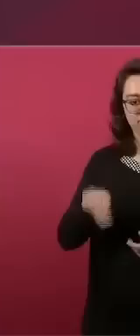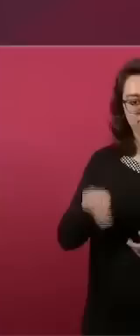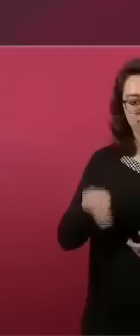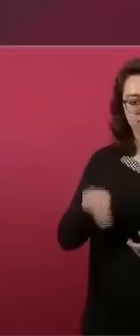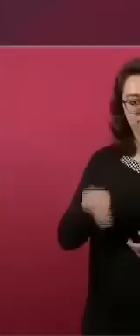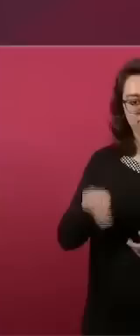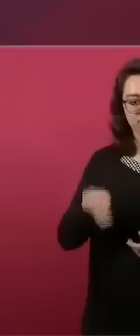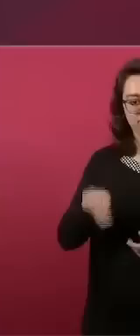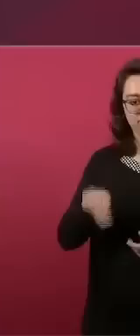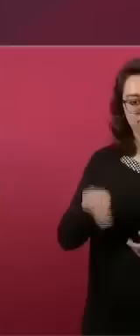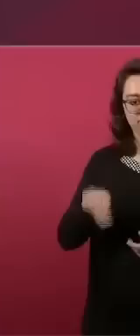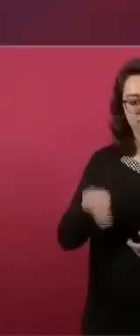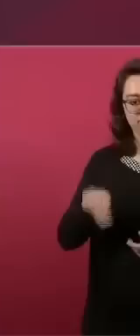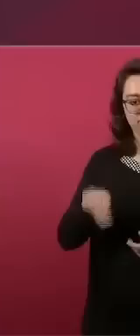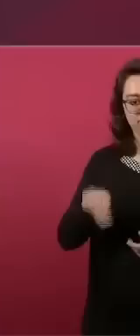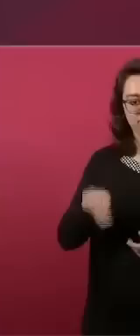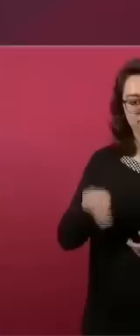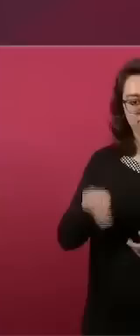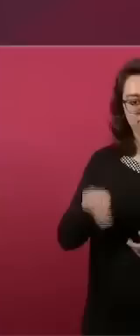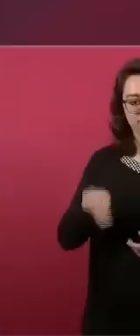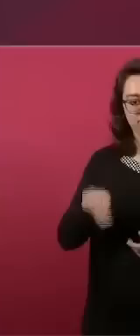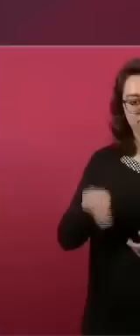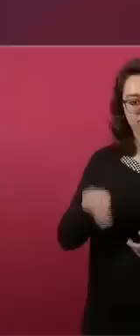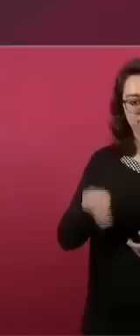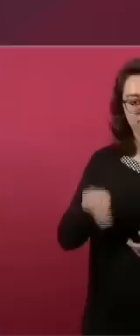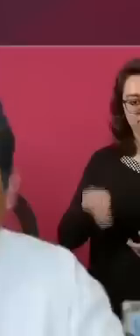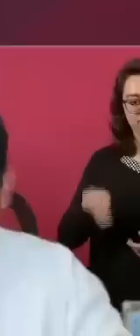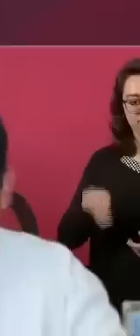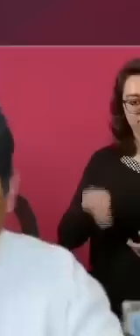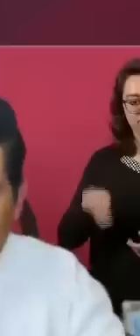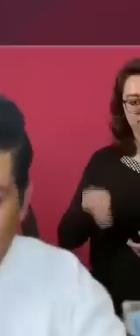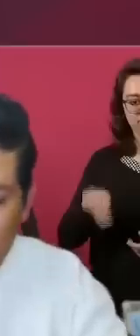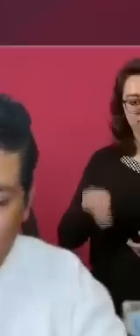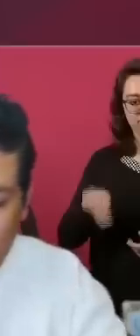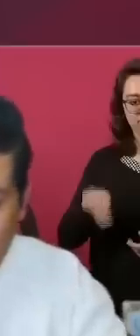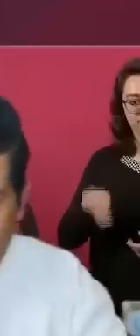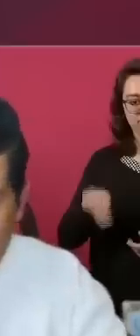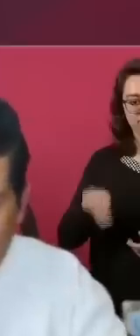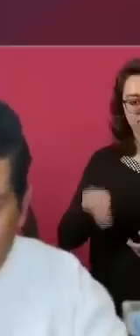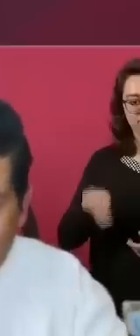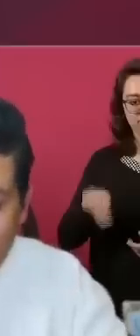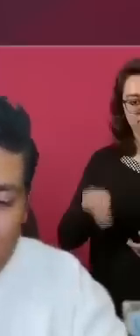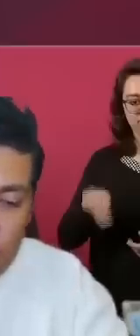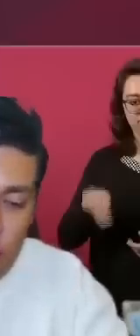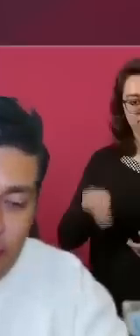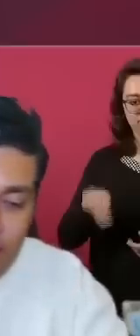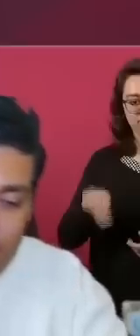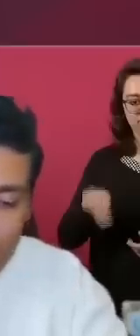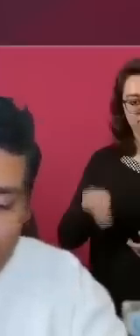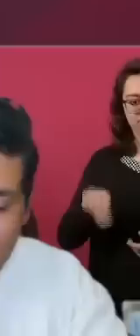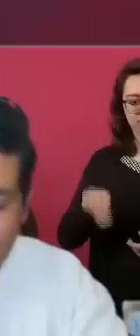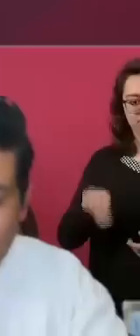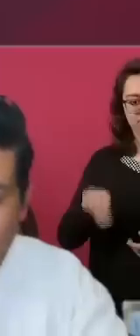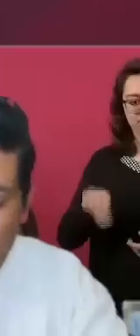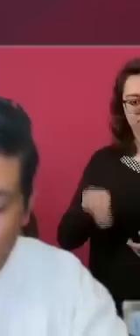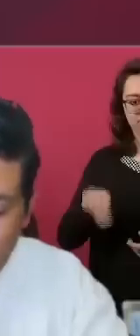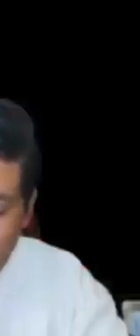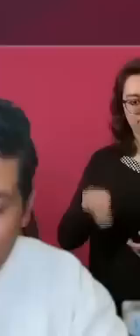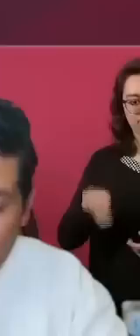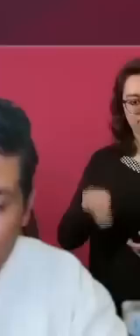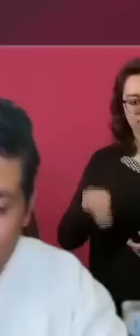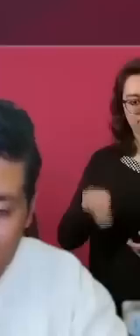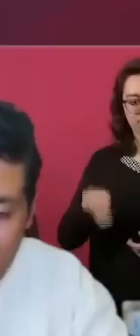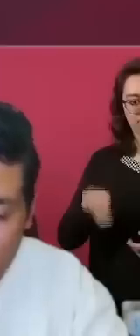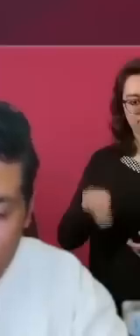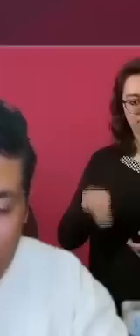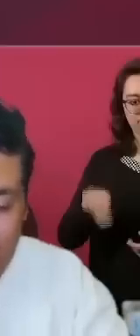familia, lo que dijo el presidente López Obrador. Son cuestiones que también suceden, y más en estos momentos donde sigue